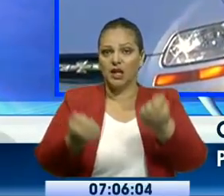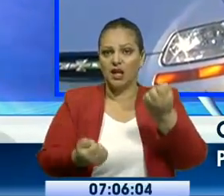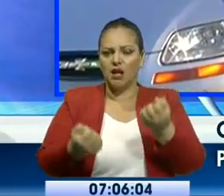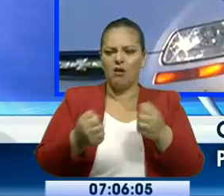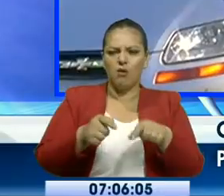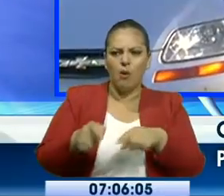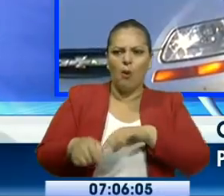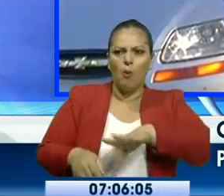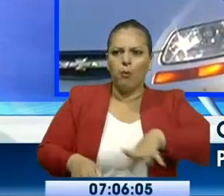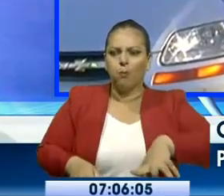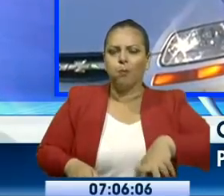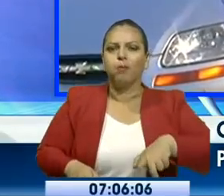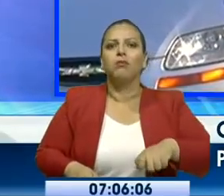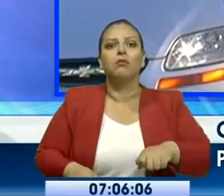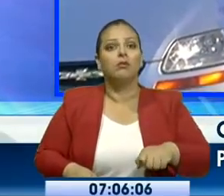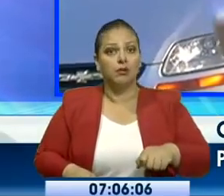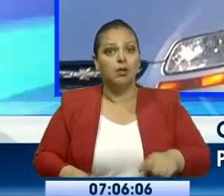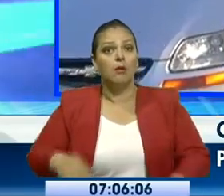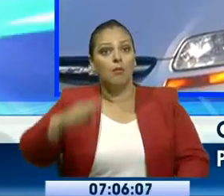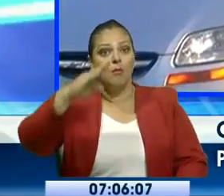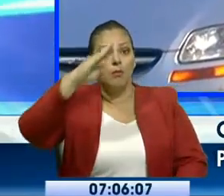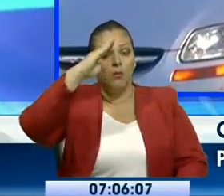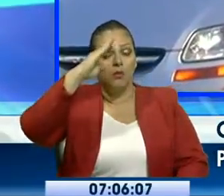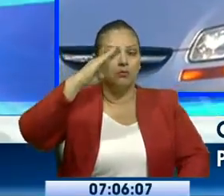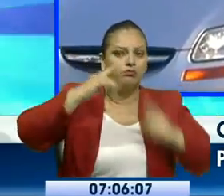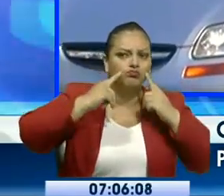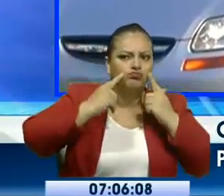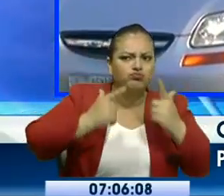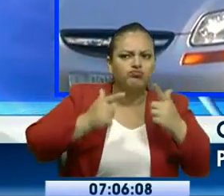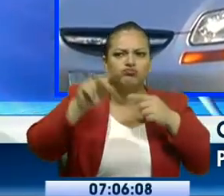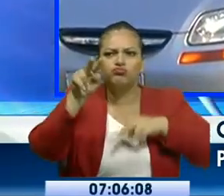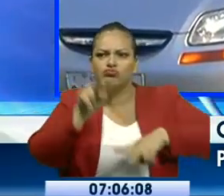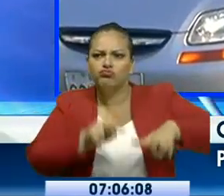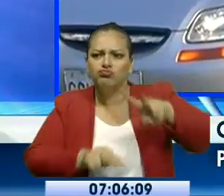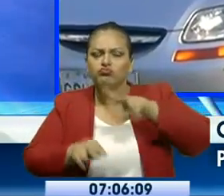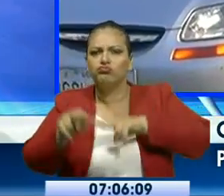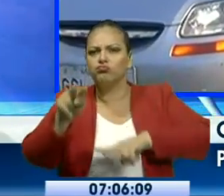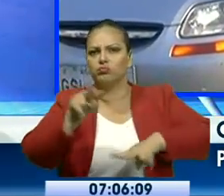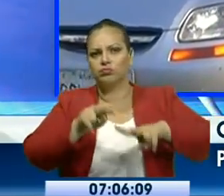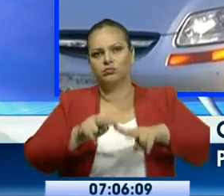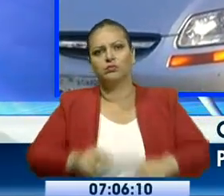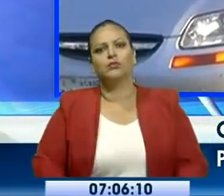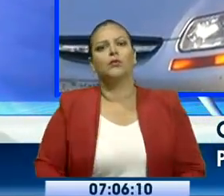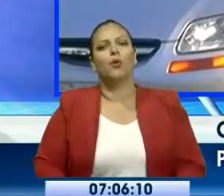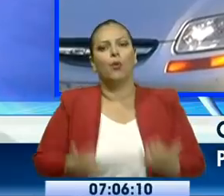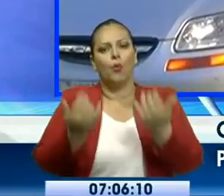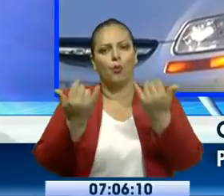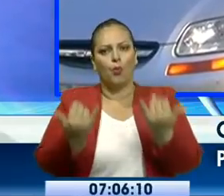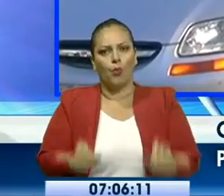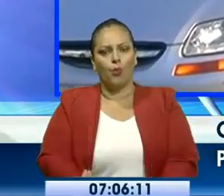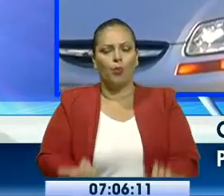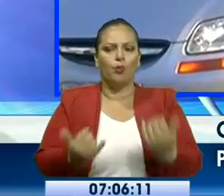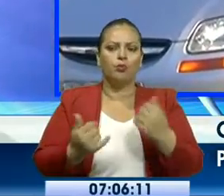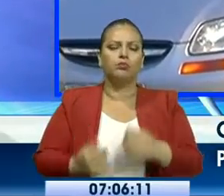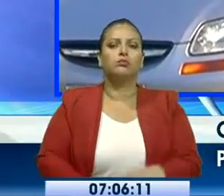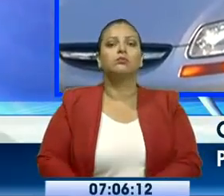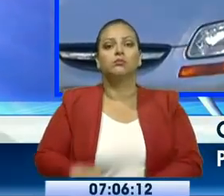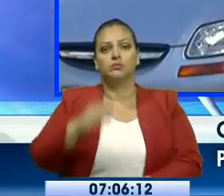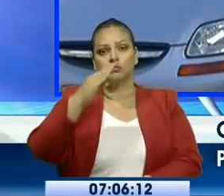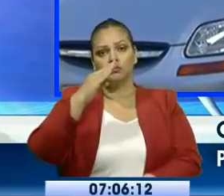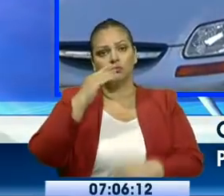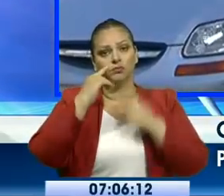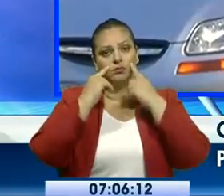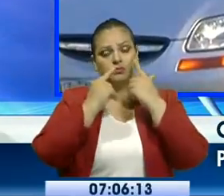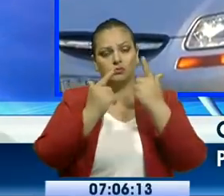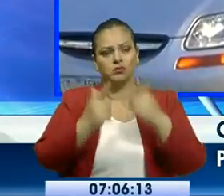los operativos y me parece excelente la colaboración de las personas. Tan temprano, a esta hora de la mañana, tal vez se retrasan un poco para ir a sus trabajos,